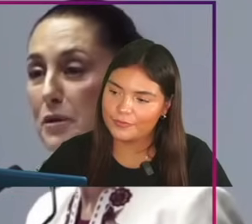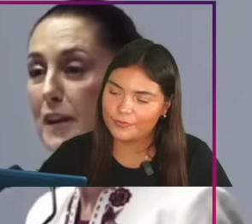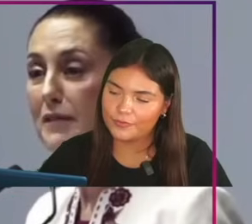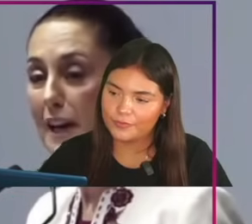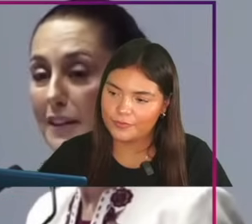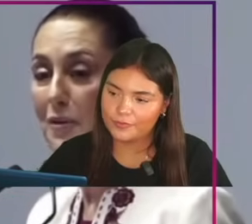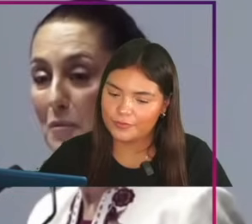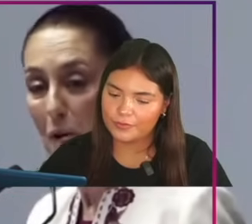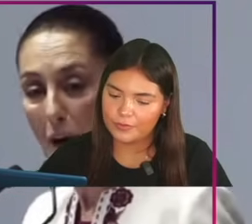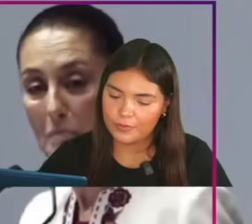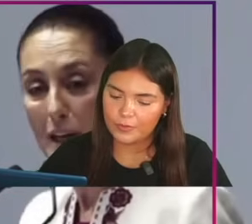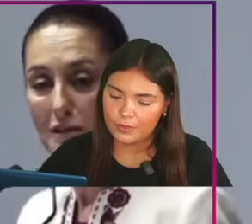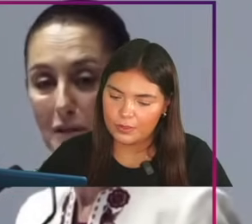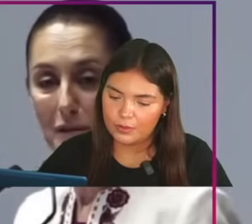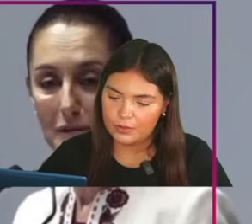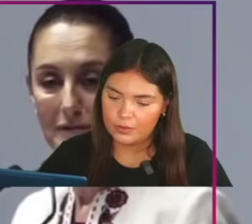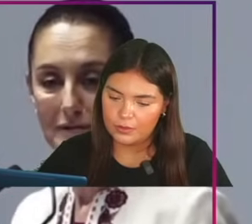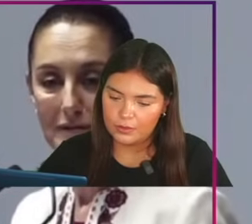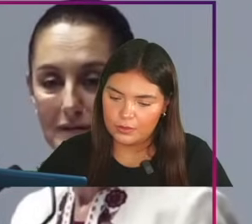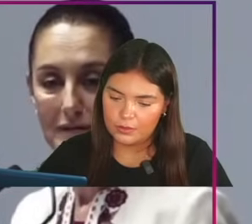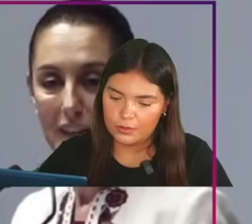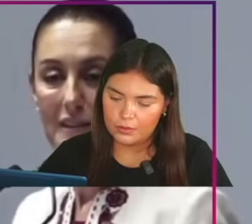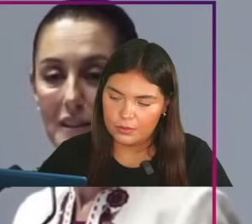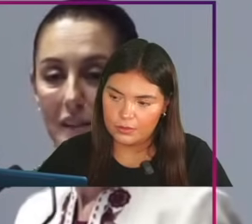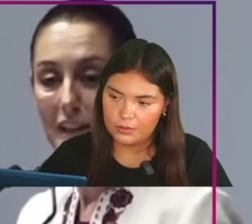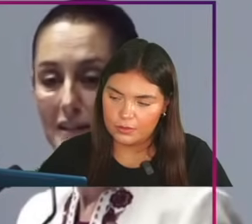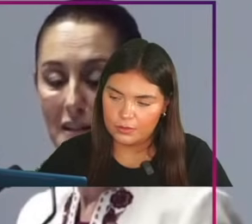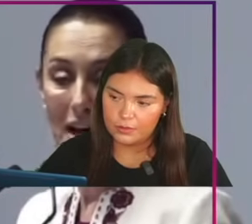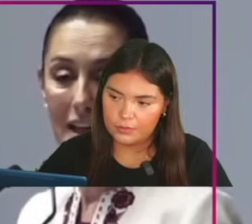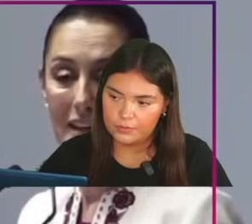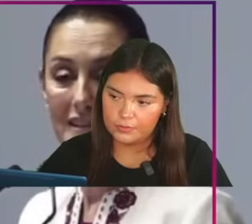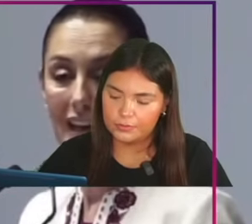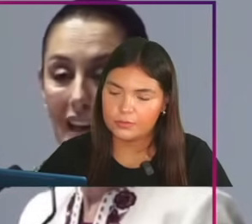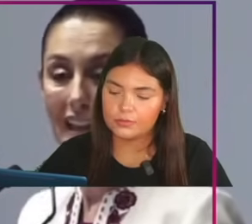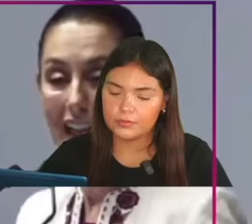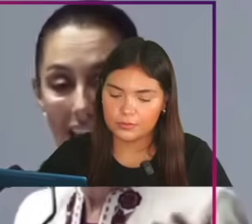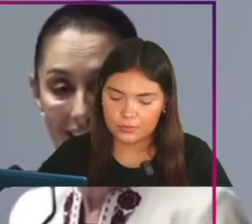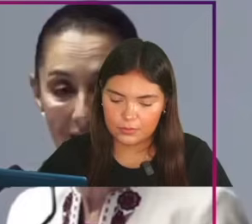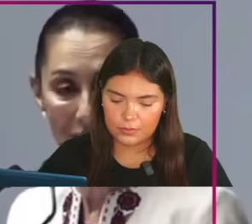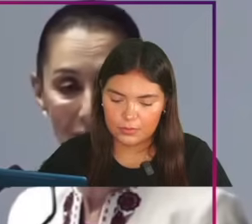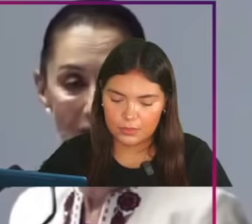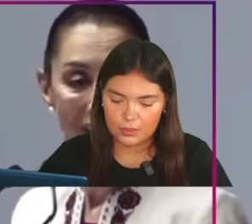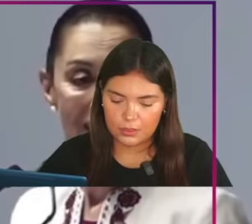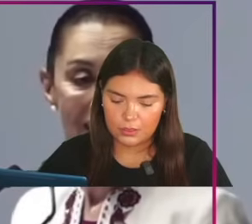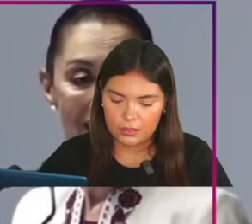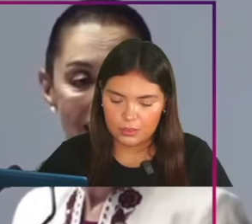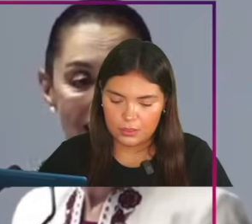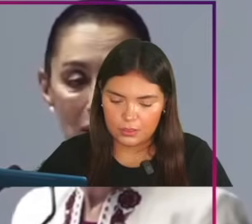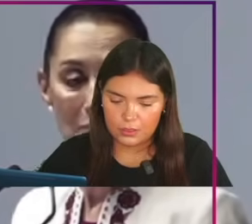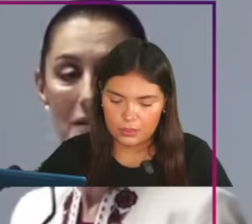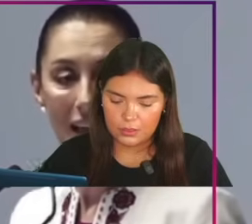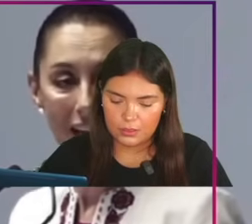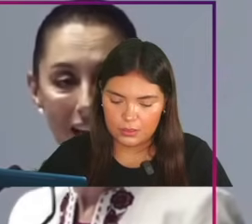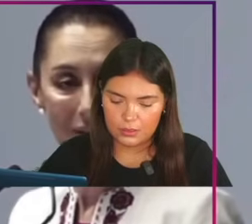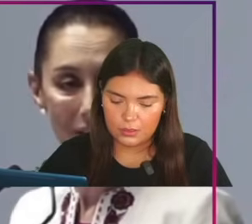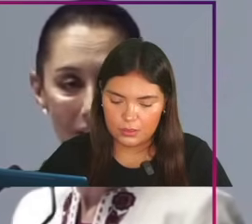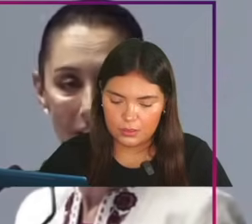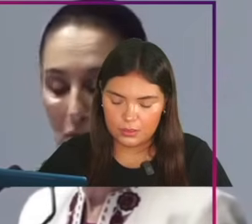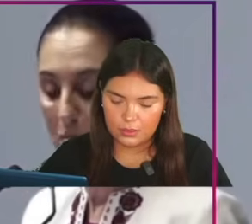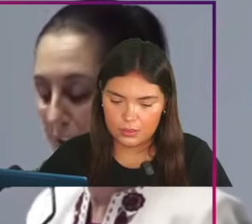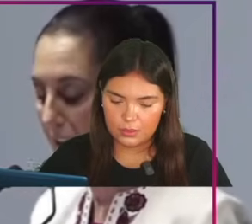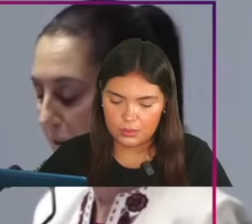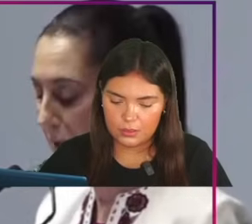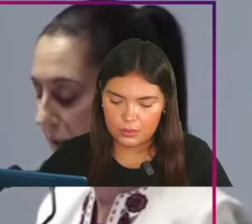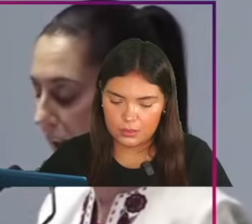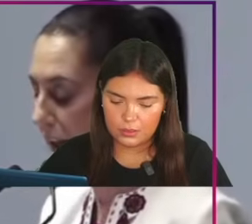estamos viviendo como lo han visto este fin de semana Será el décimo que tenga el privilegio de